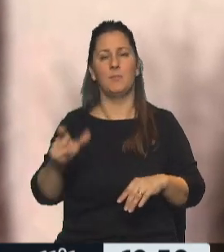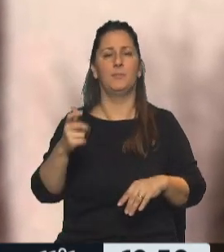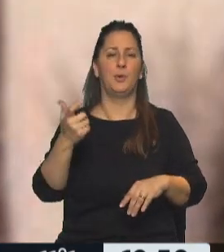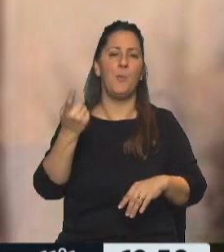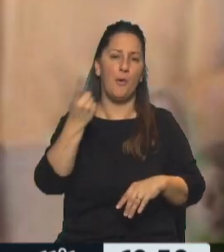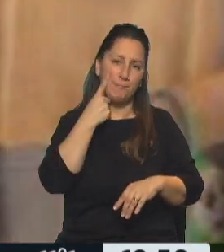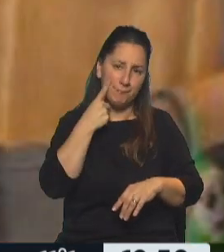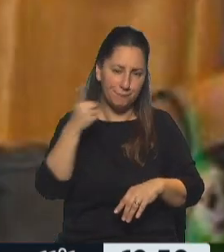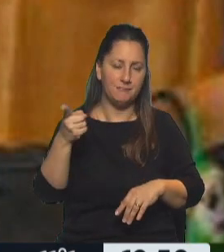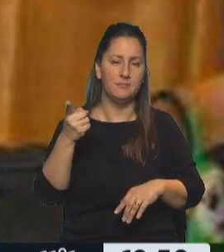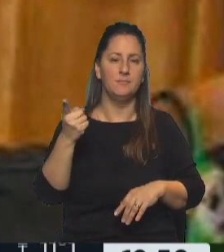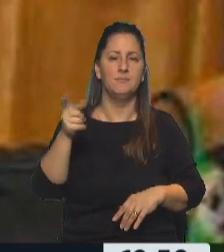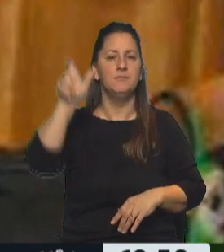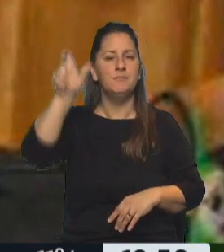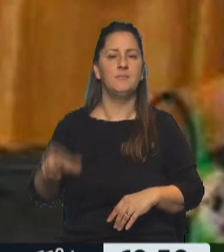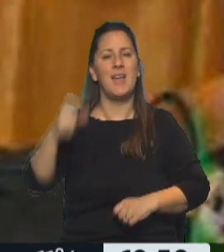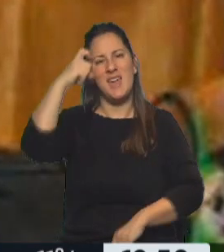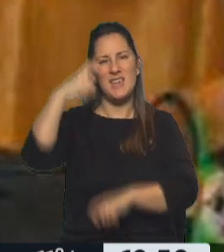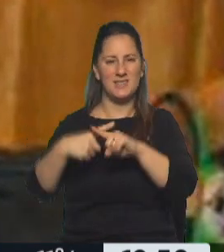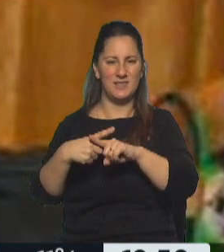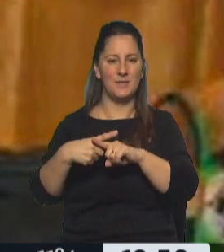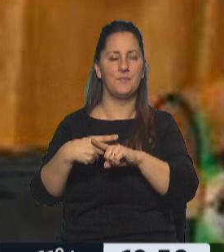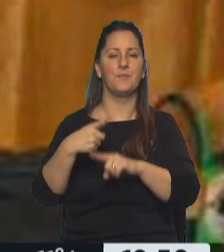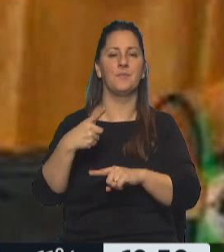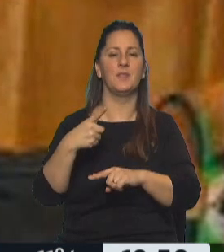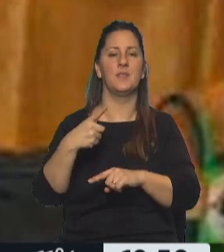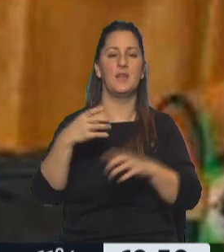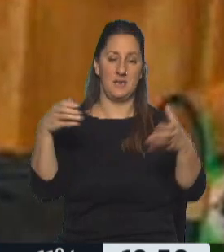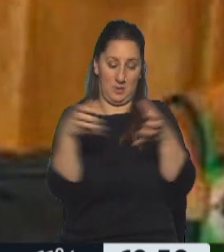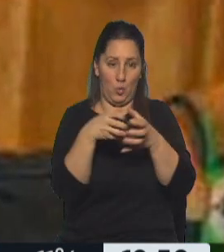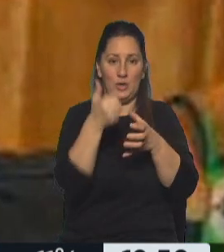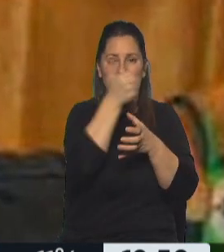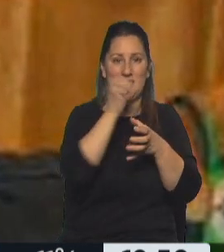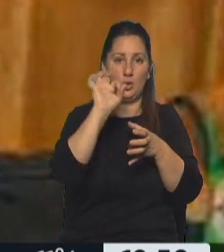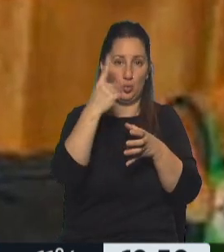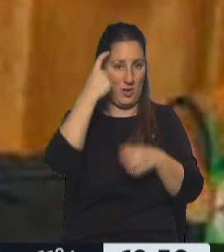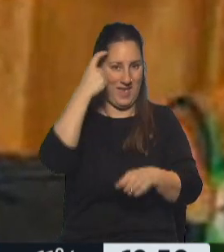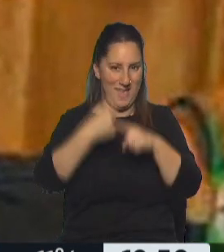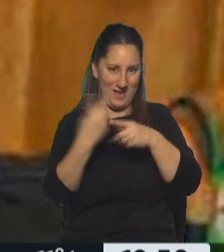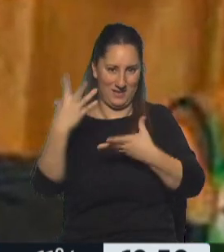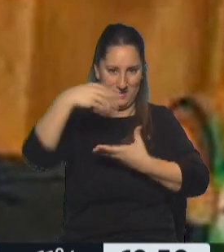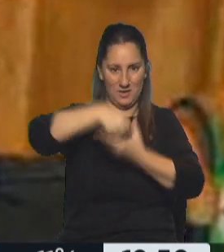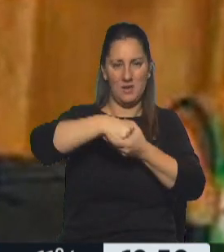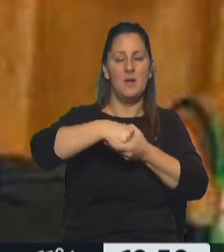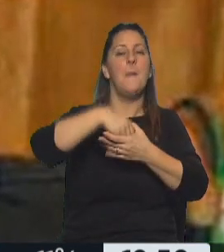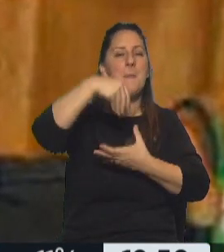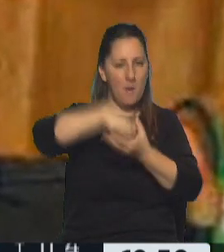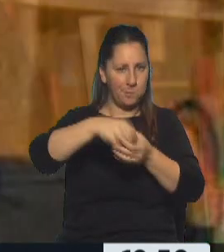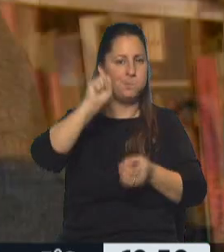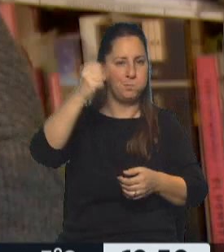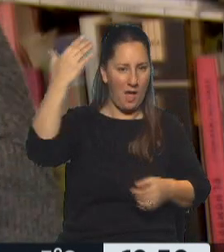cuentas es un ex agente del batallón 601 que como tal participó